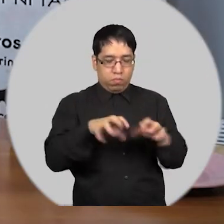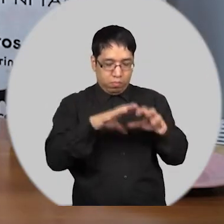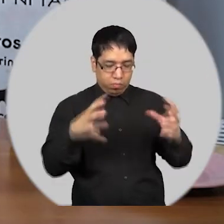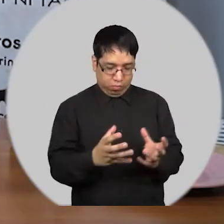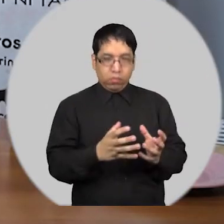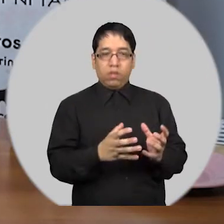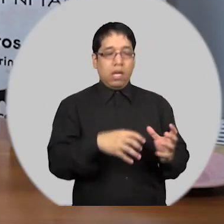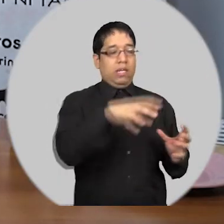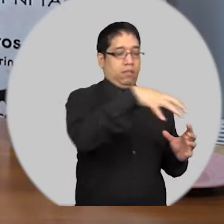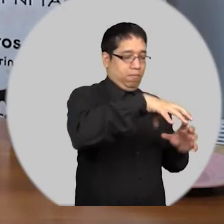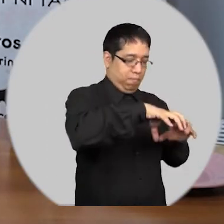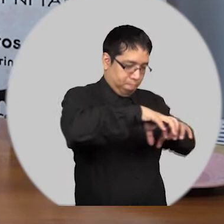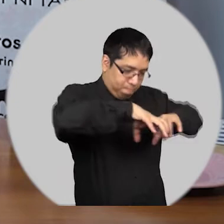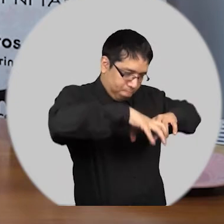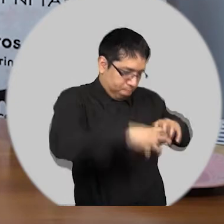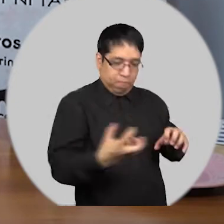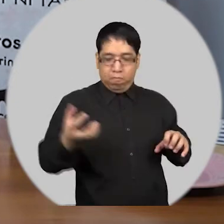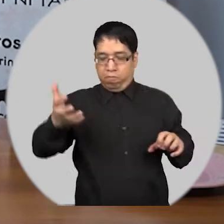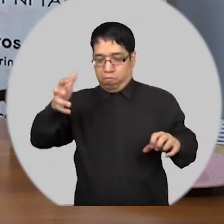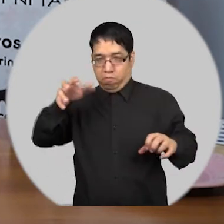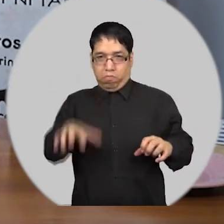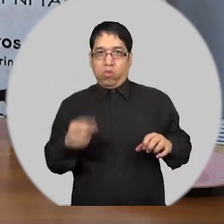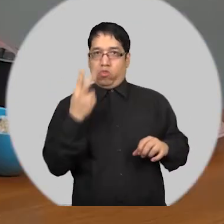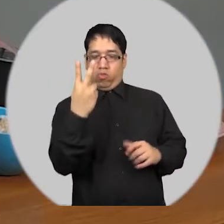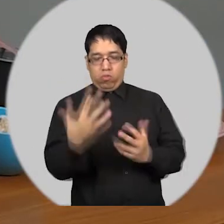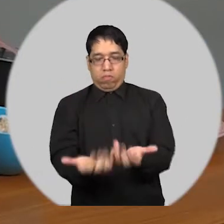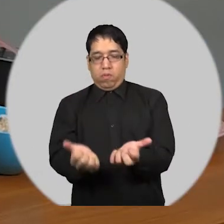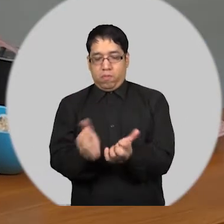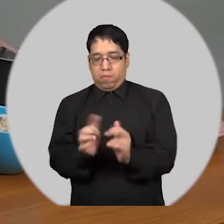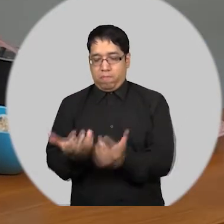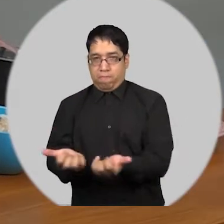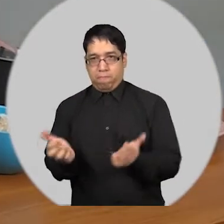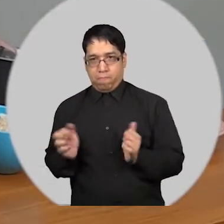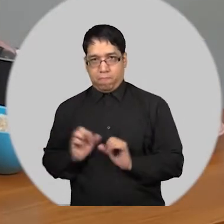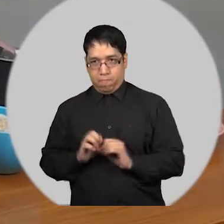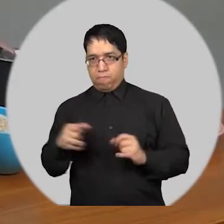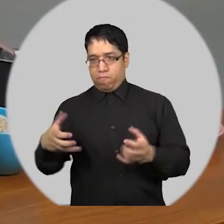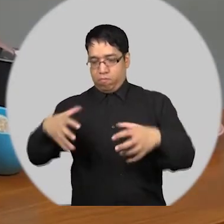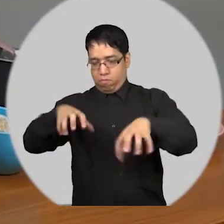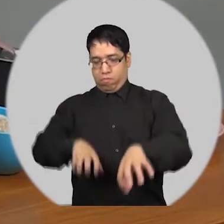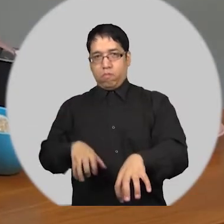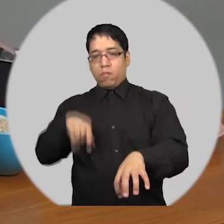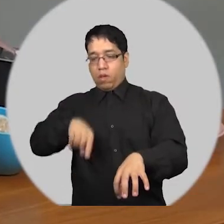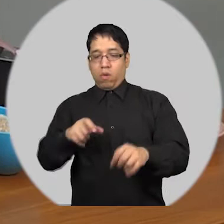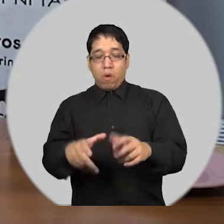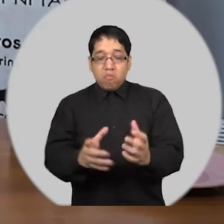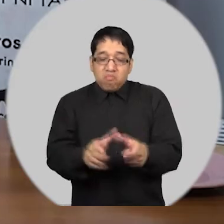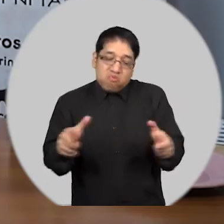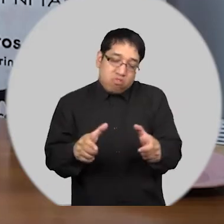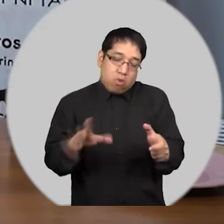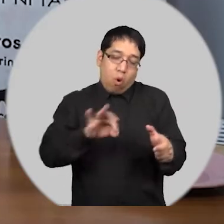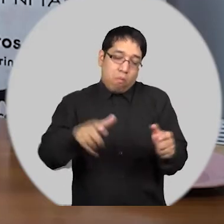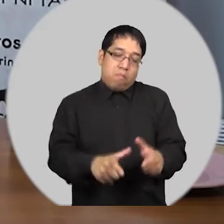esta consistencia y ya podemos preparar. En este caso, yo preparé 2 tartaletitas. Estos moldes pueden ser moldes más grandes